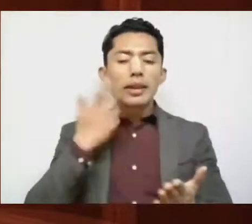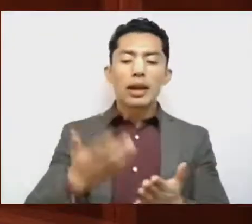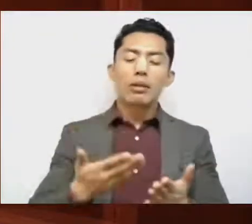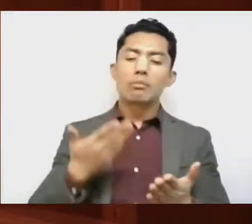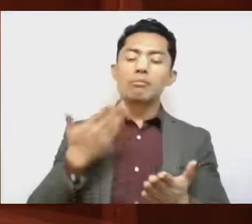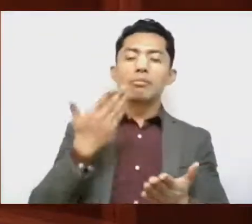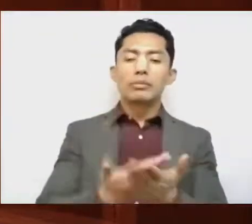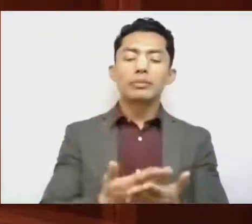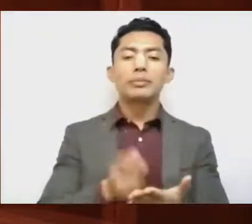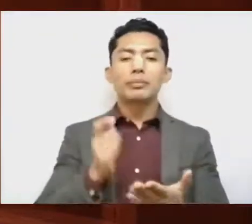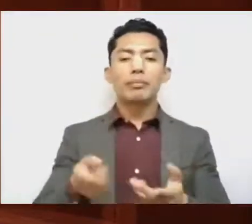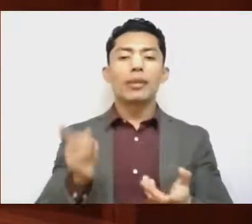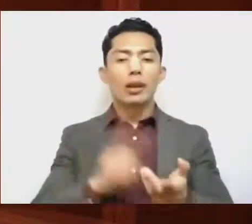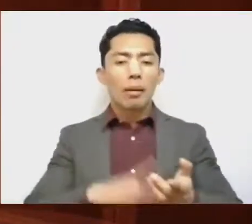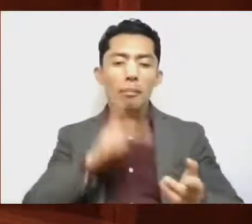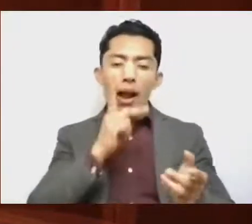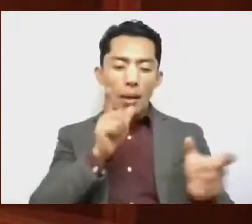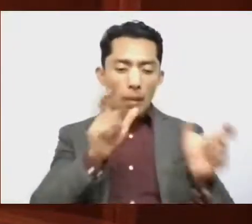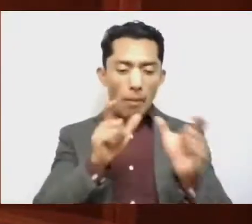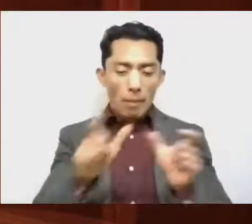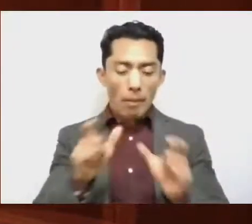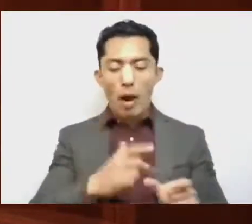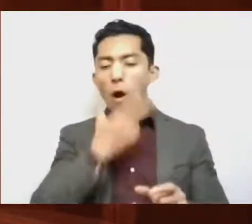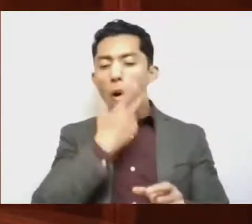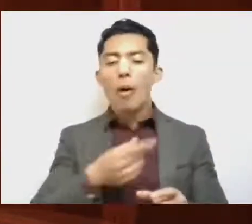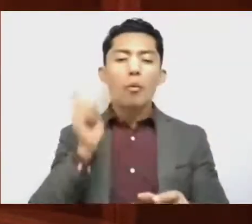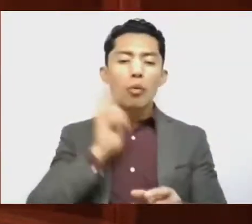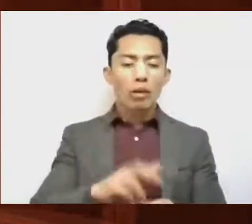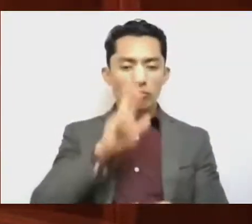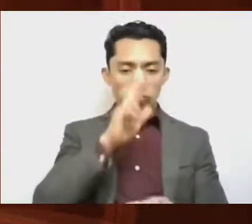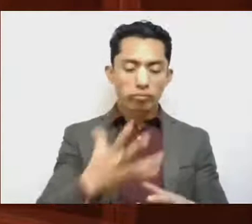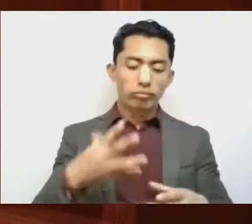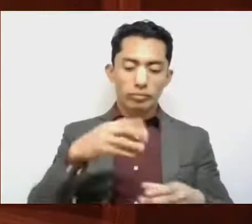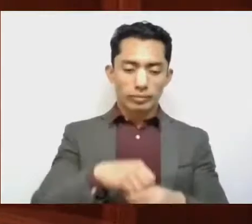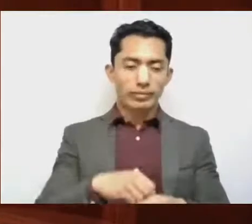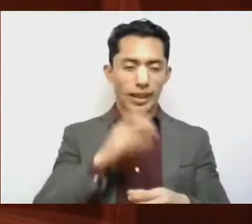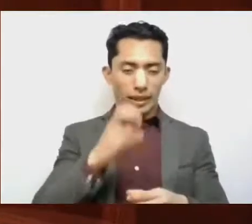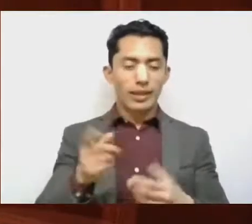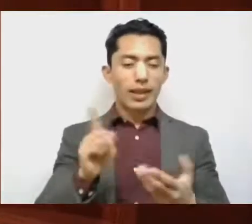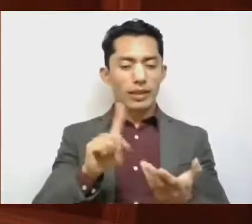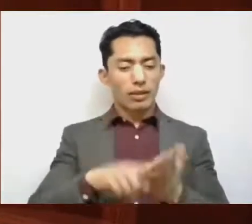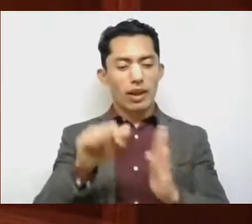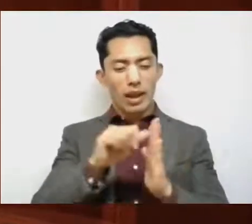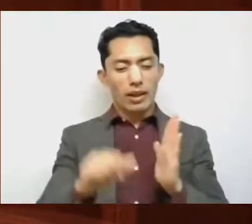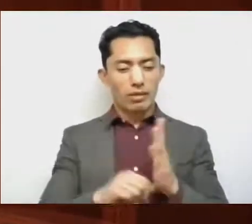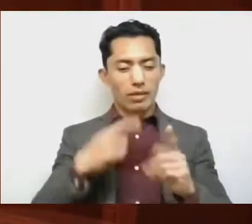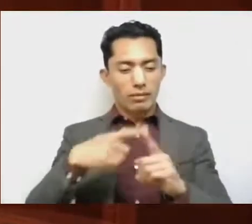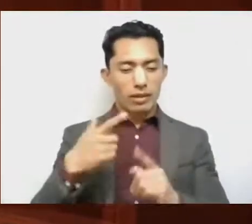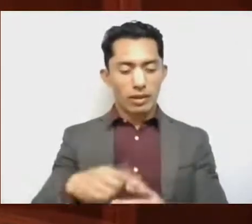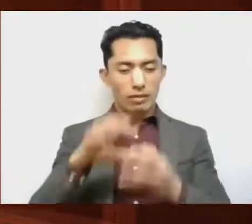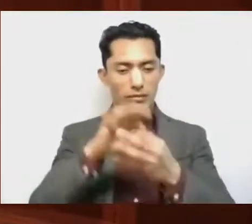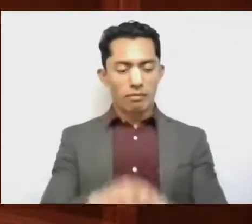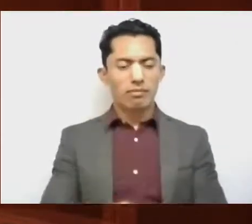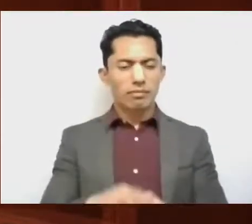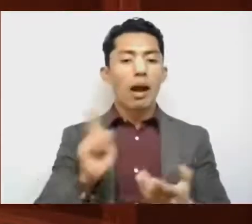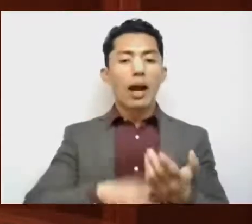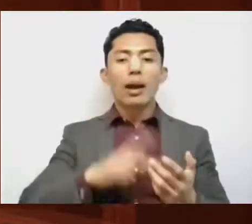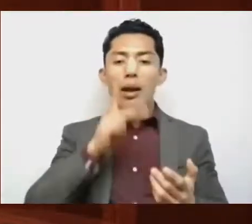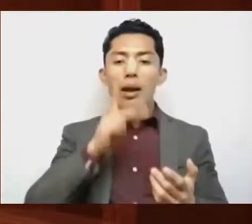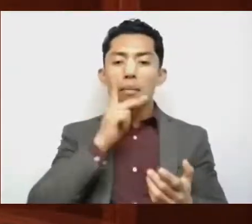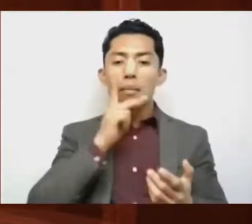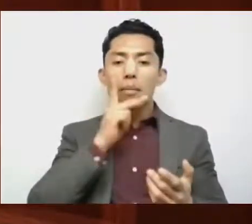el lenguaje incluyente en los artículos que se establecen en el proyecto de decreto. En atención a que el lenguaje